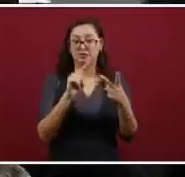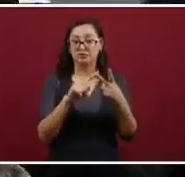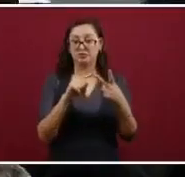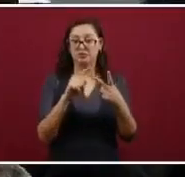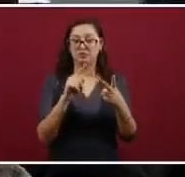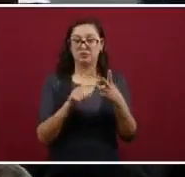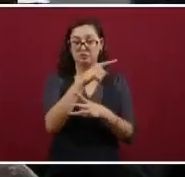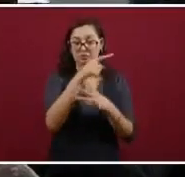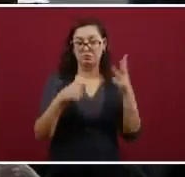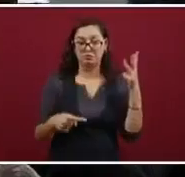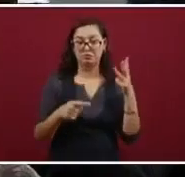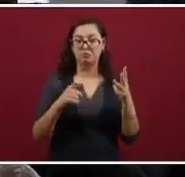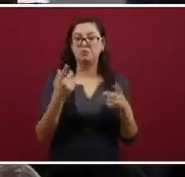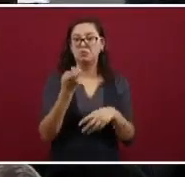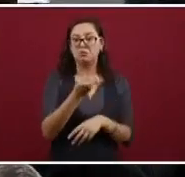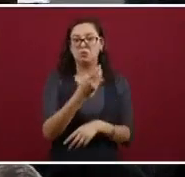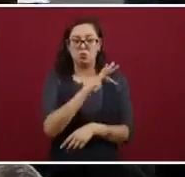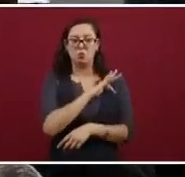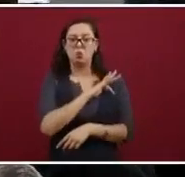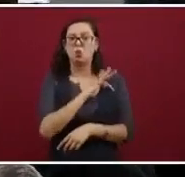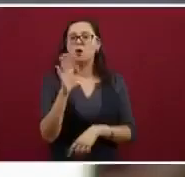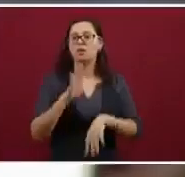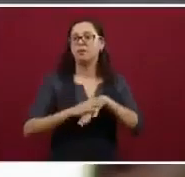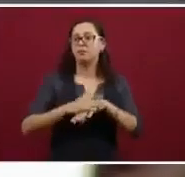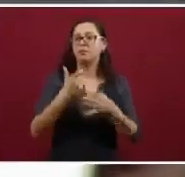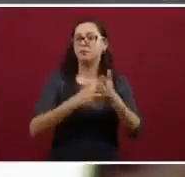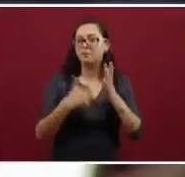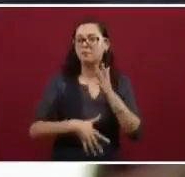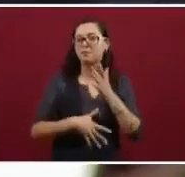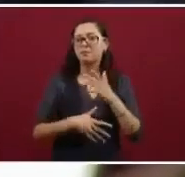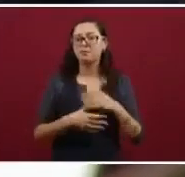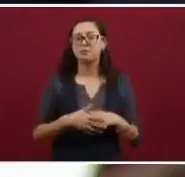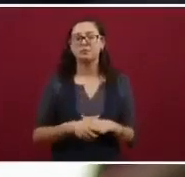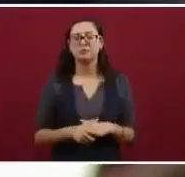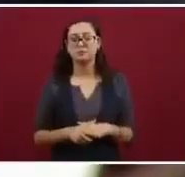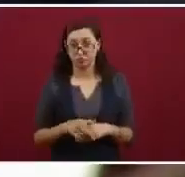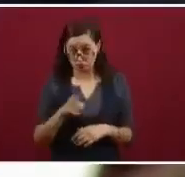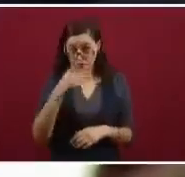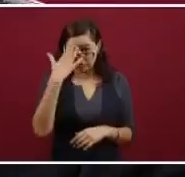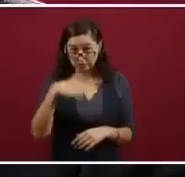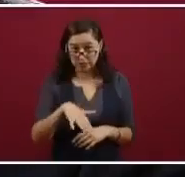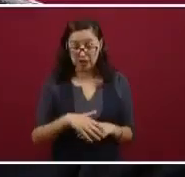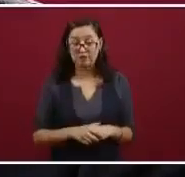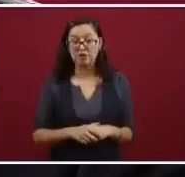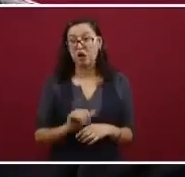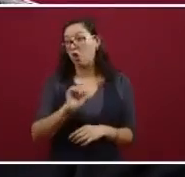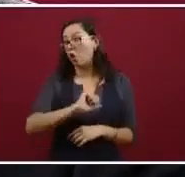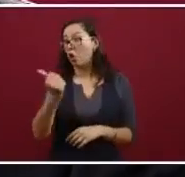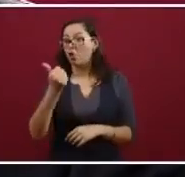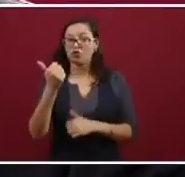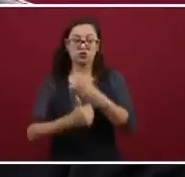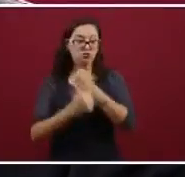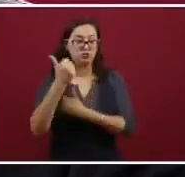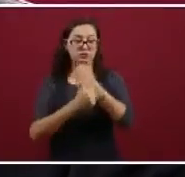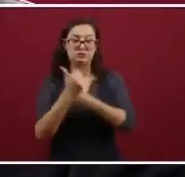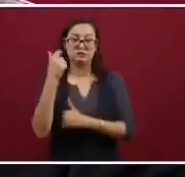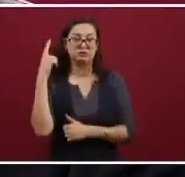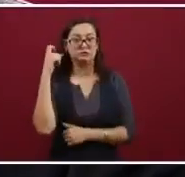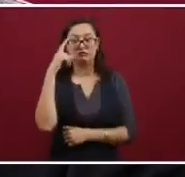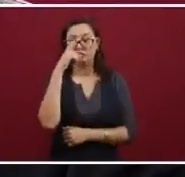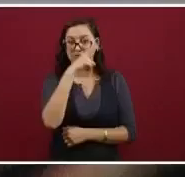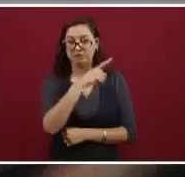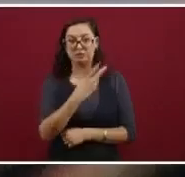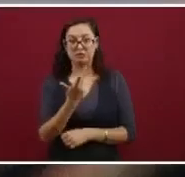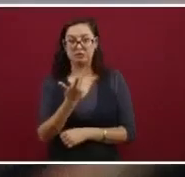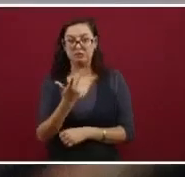otras dos gaseras? Por eso es el que pueden ofrecer el precio más económico en detrimento de otras gaseras y en